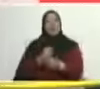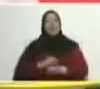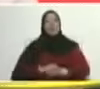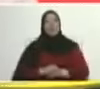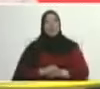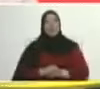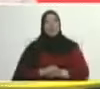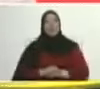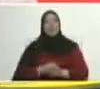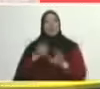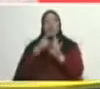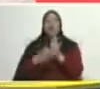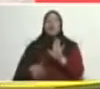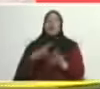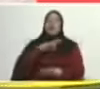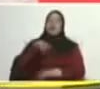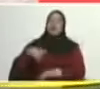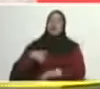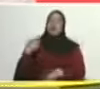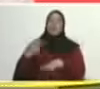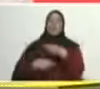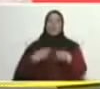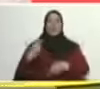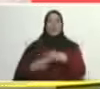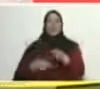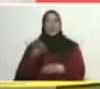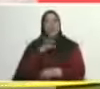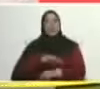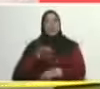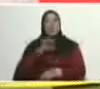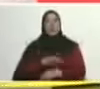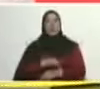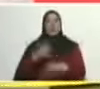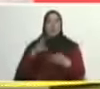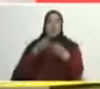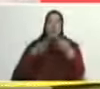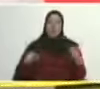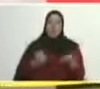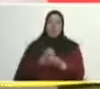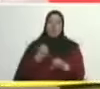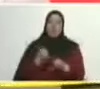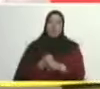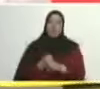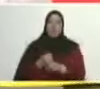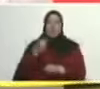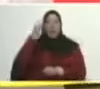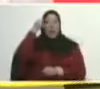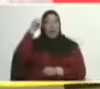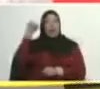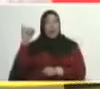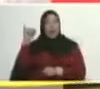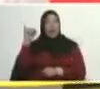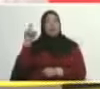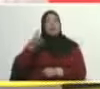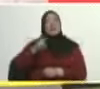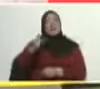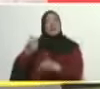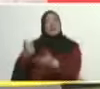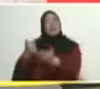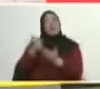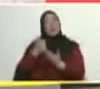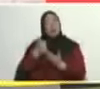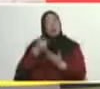por protagonizar la primera revolución social del continente. Haití necesita asistencia